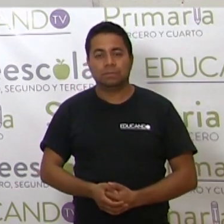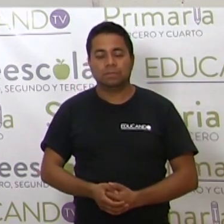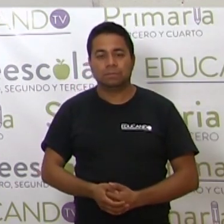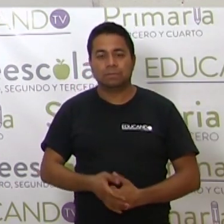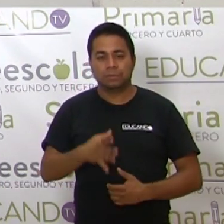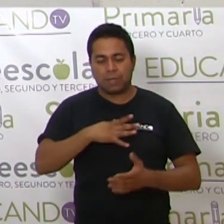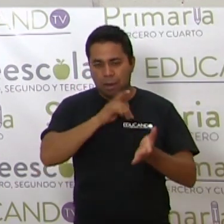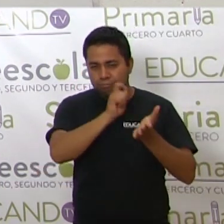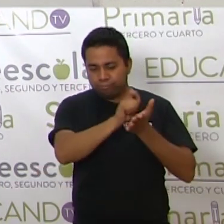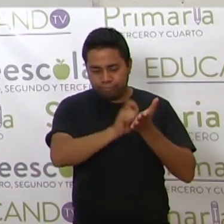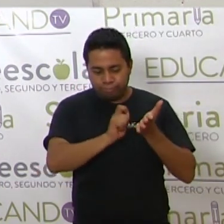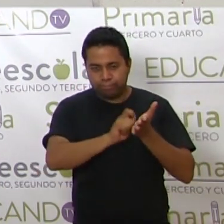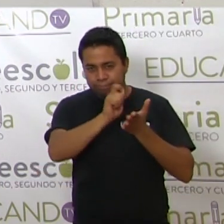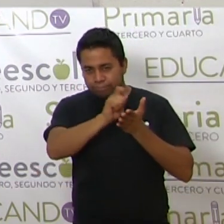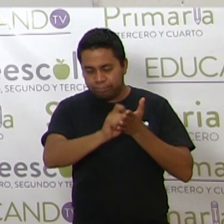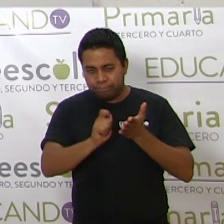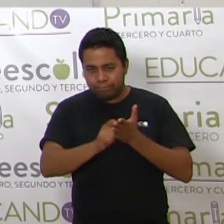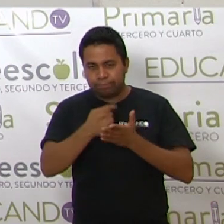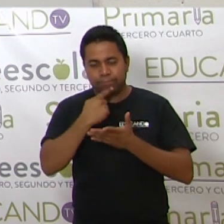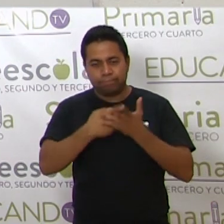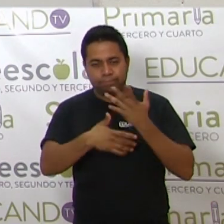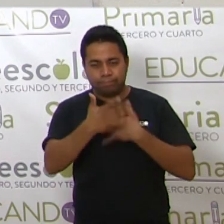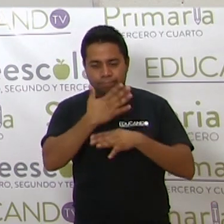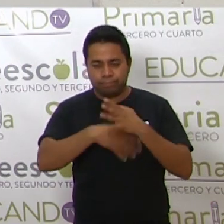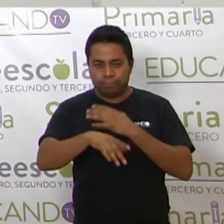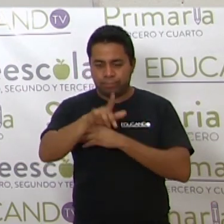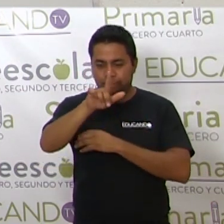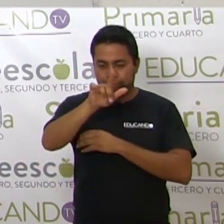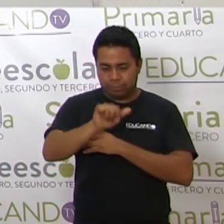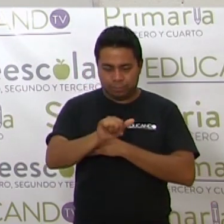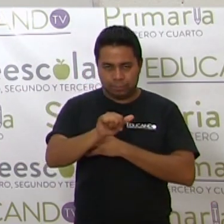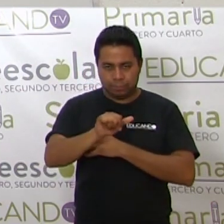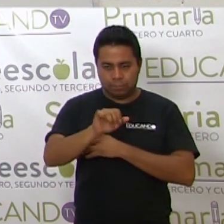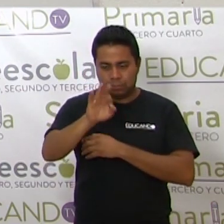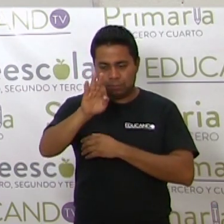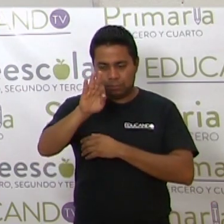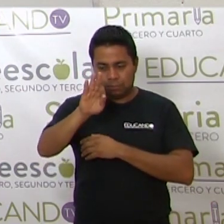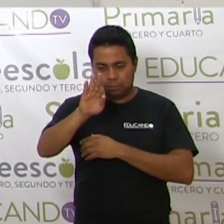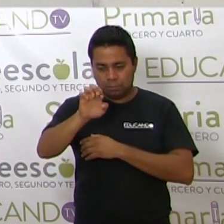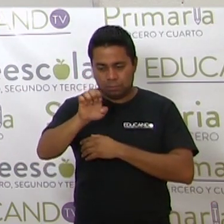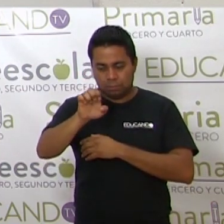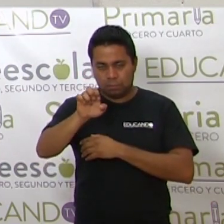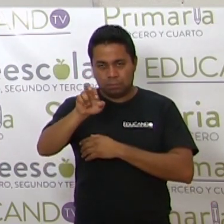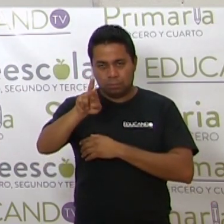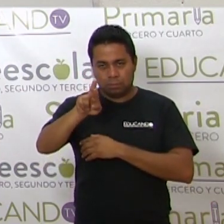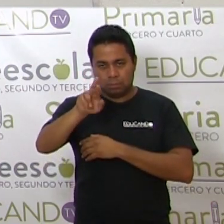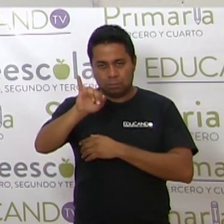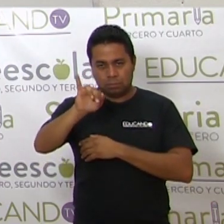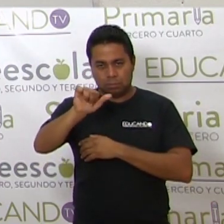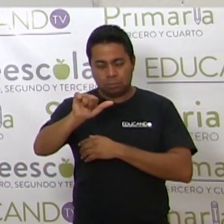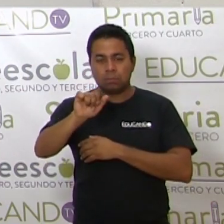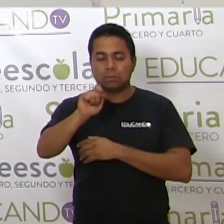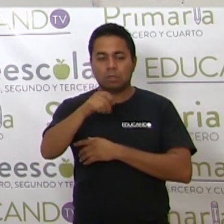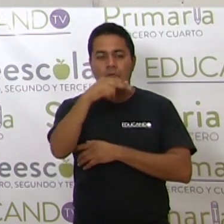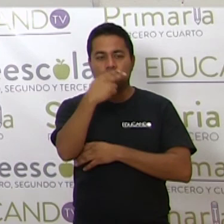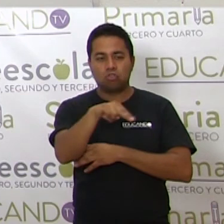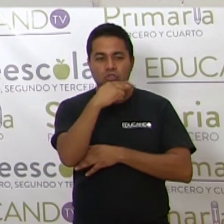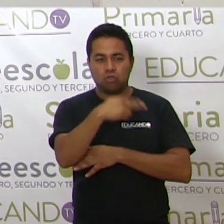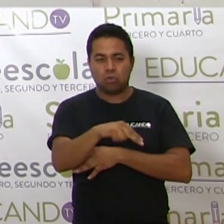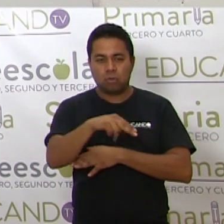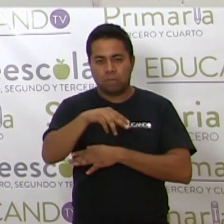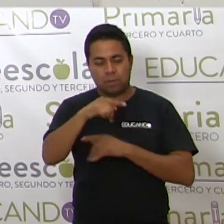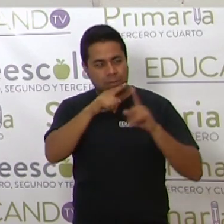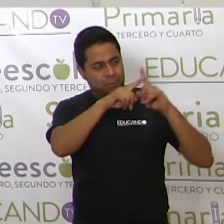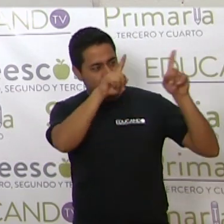punteada aquí dice la feria que es el nombre del dibujo que nosotros